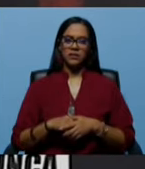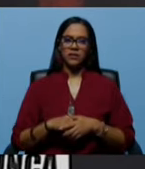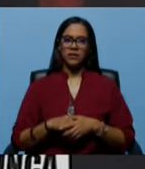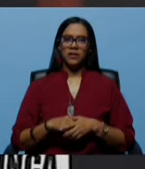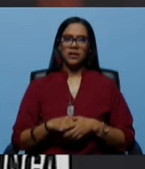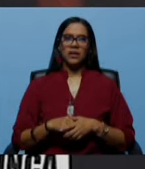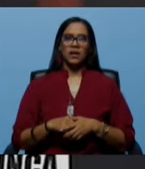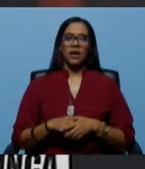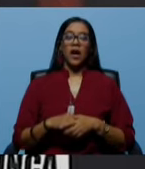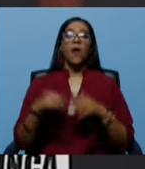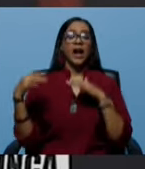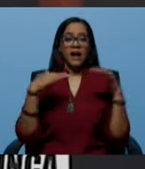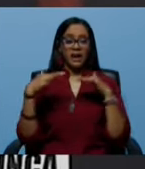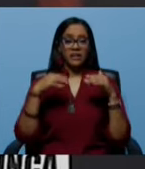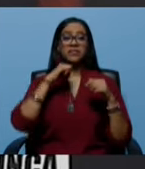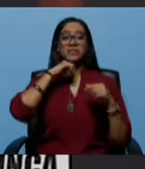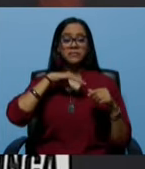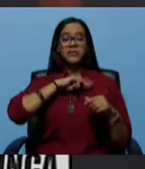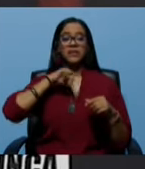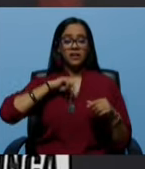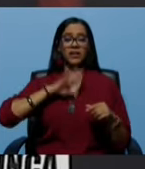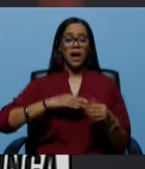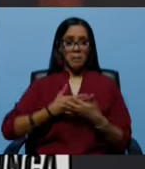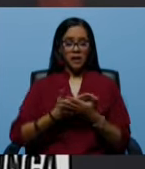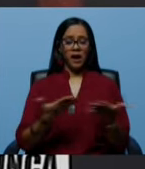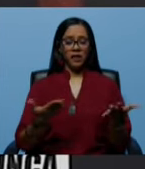Es una batalla histórica que nosotros estamos dando.